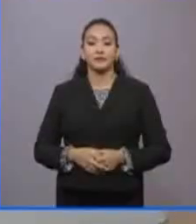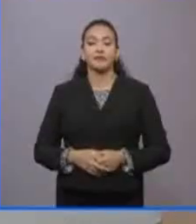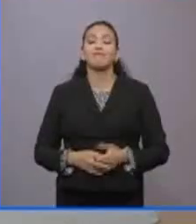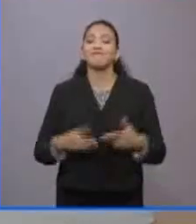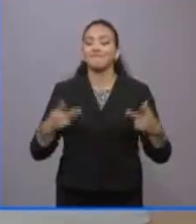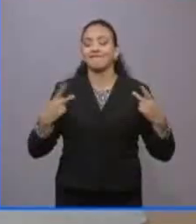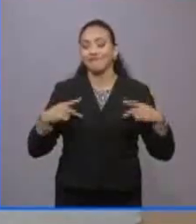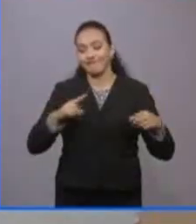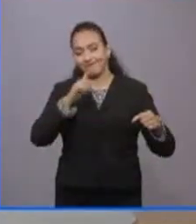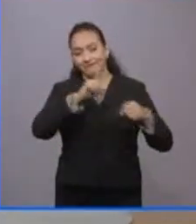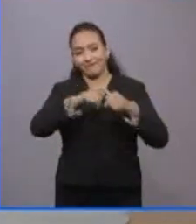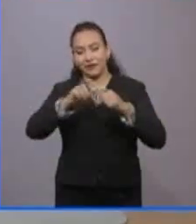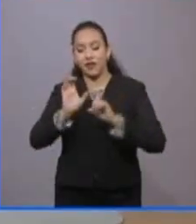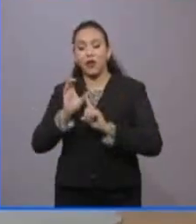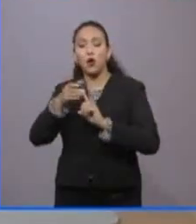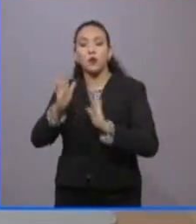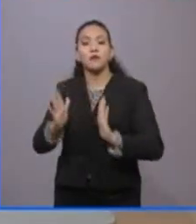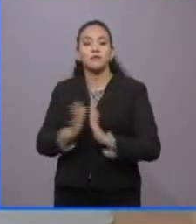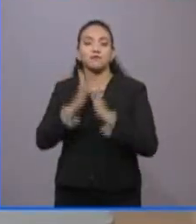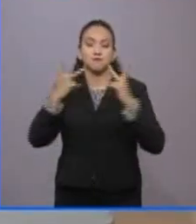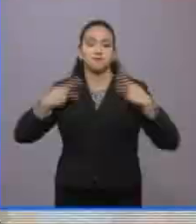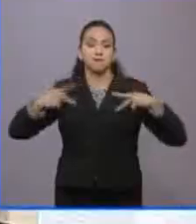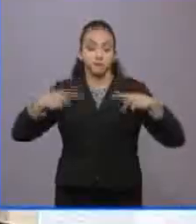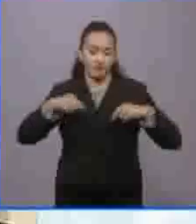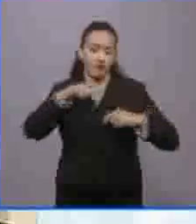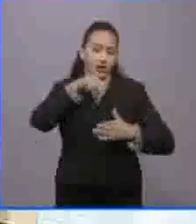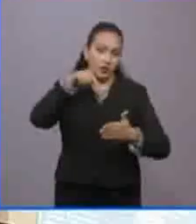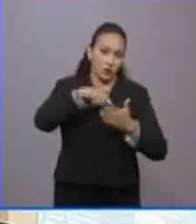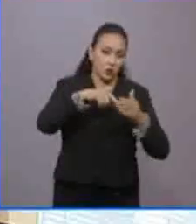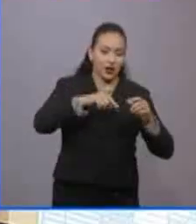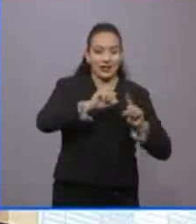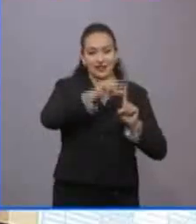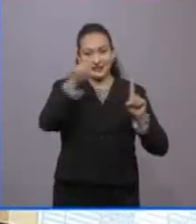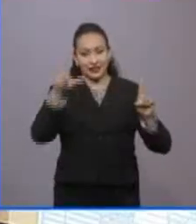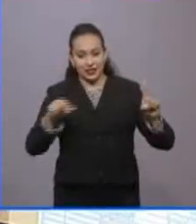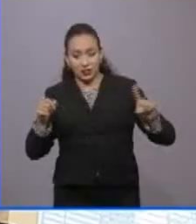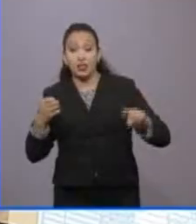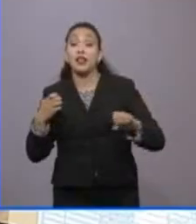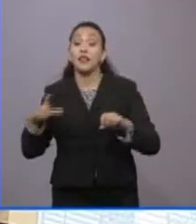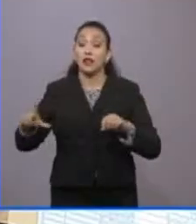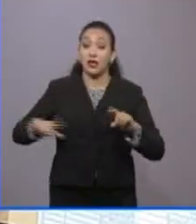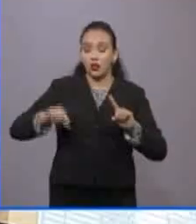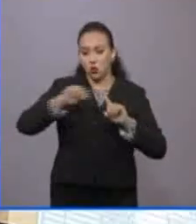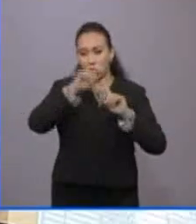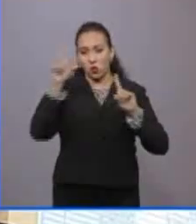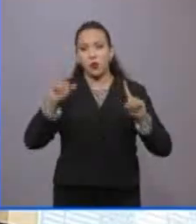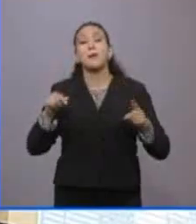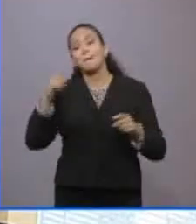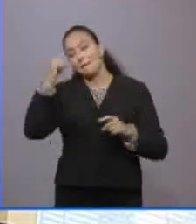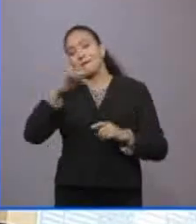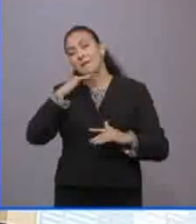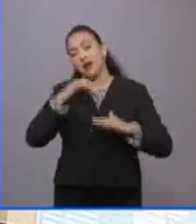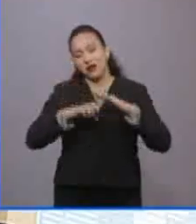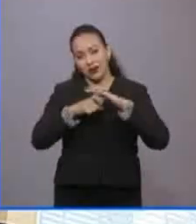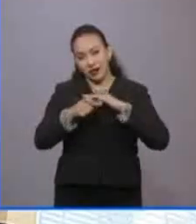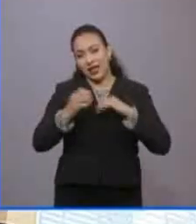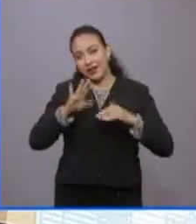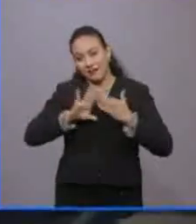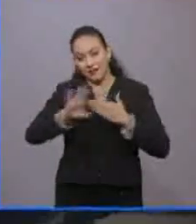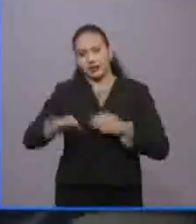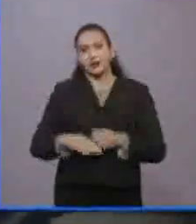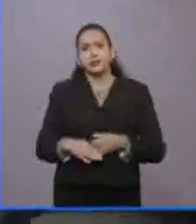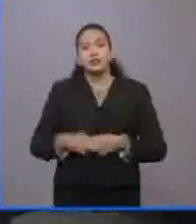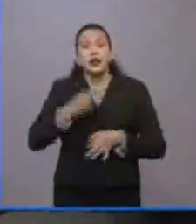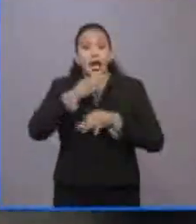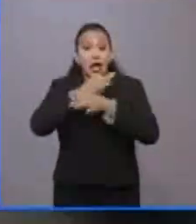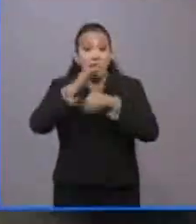Integrantes de los comités de participación ciudadana de los sistemas nacional y estatales anticorrupción y de transparencia hicieron un llamado